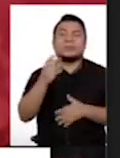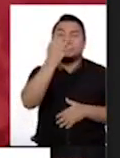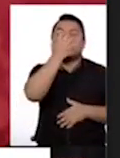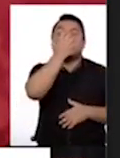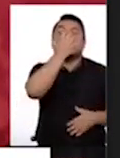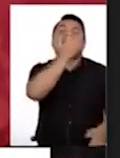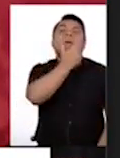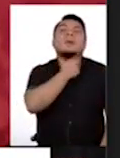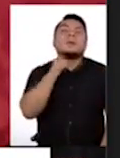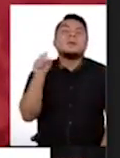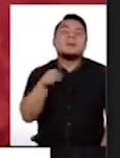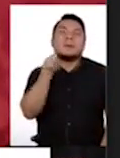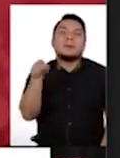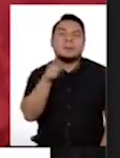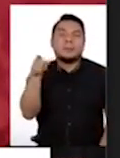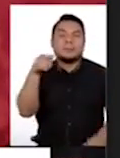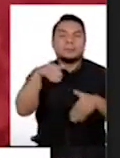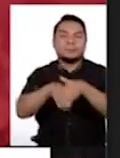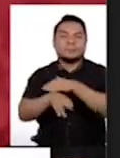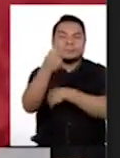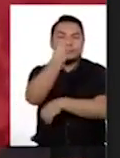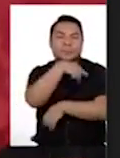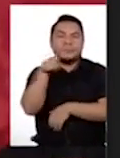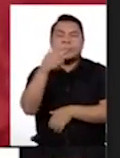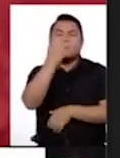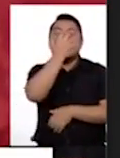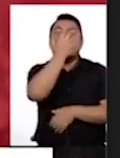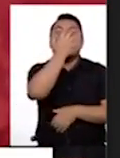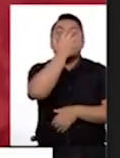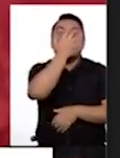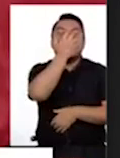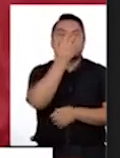ventilación mecánica en las unidades de cuidados intensivos,